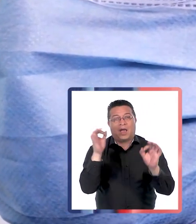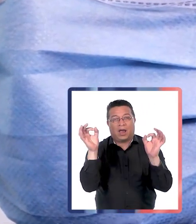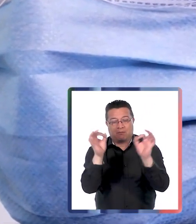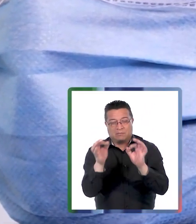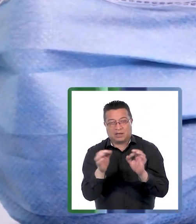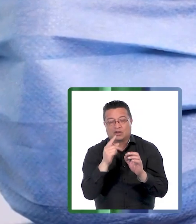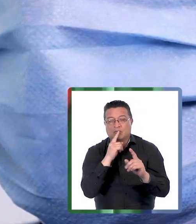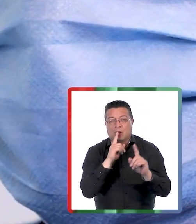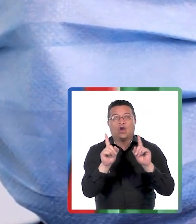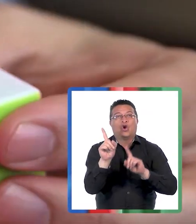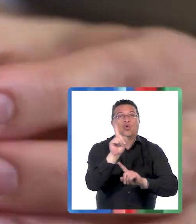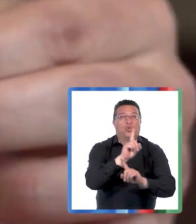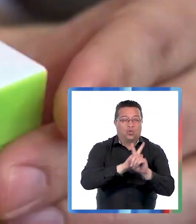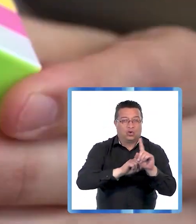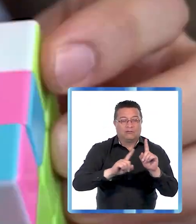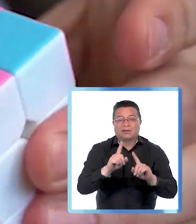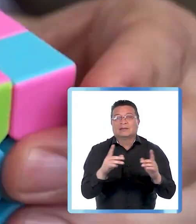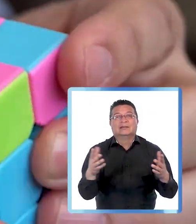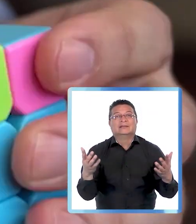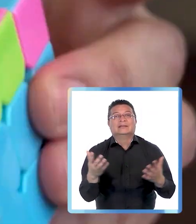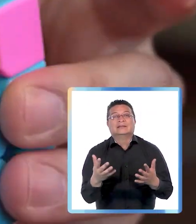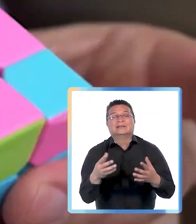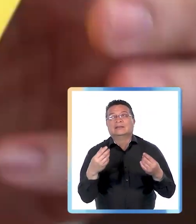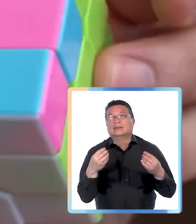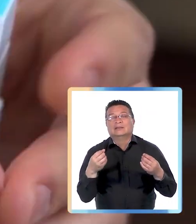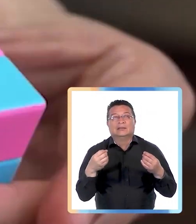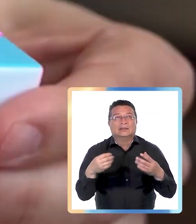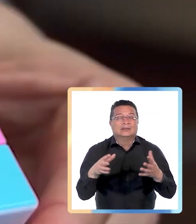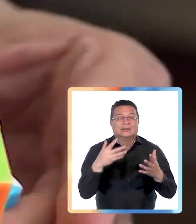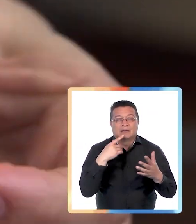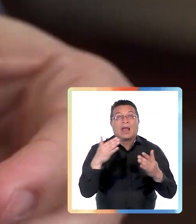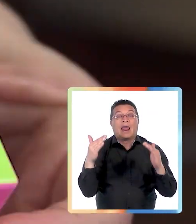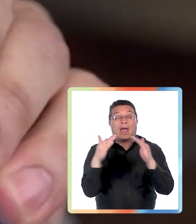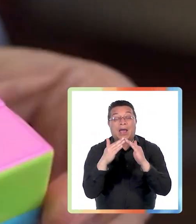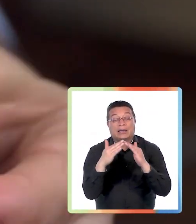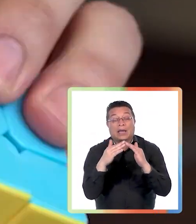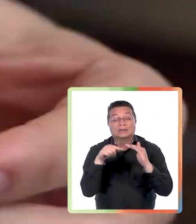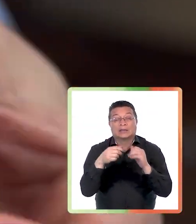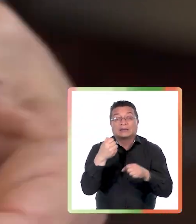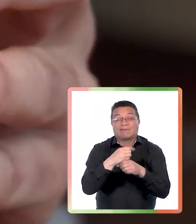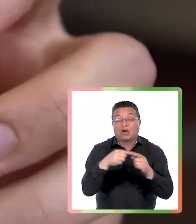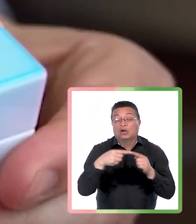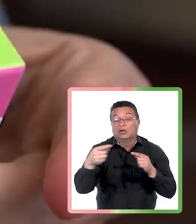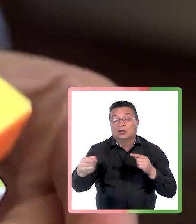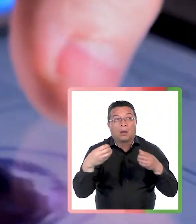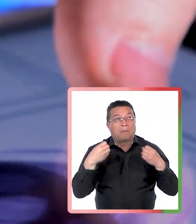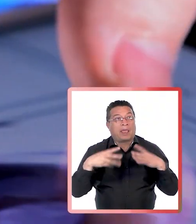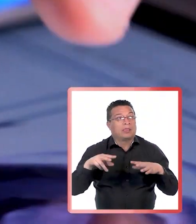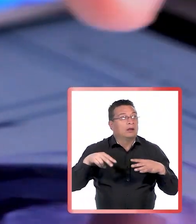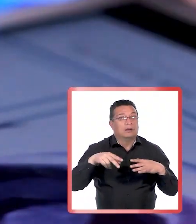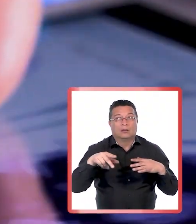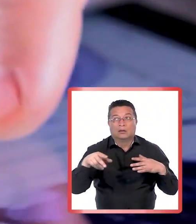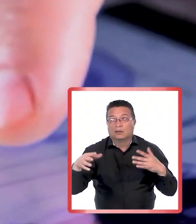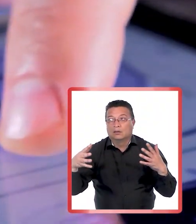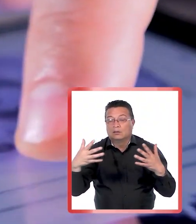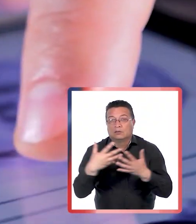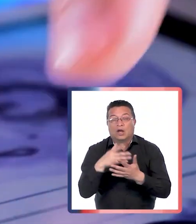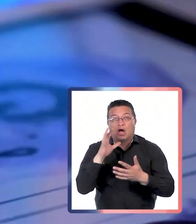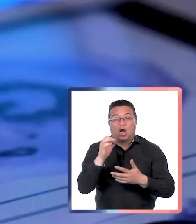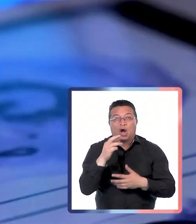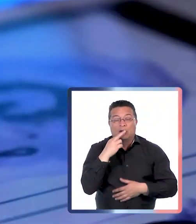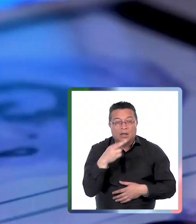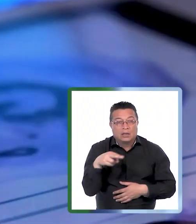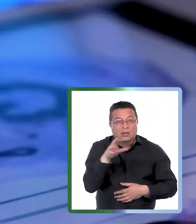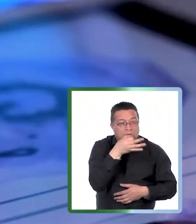de explicaciones para justificar que se perdió desde entre la casa y el trabajo, o